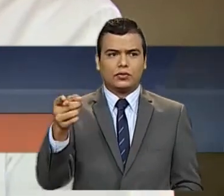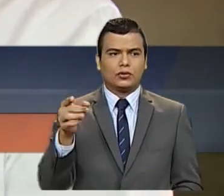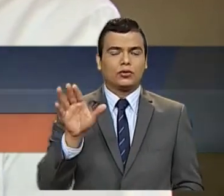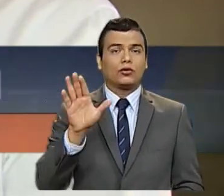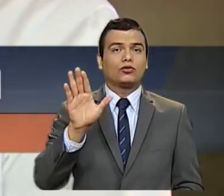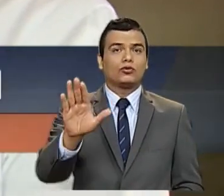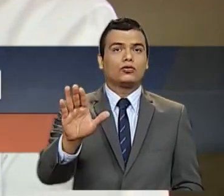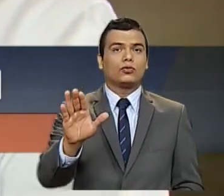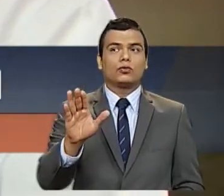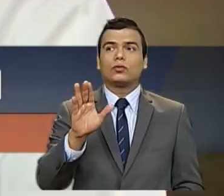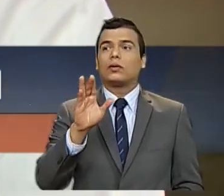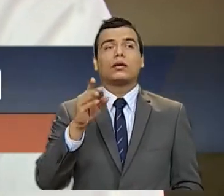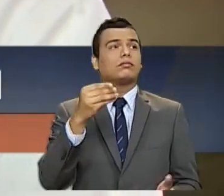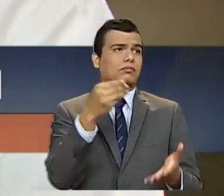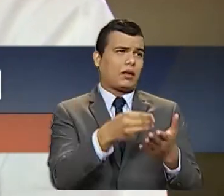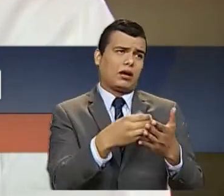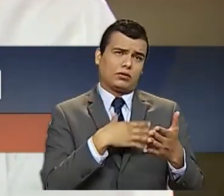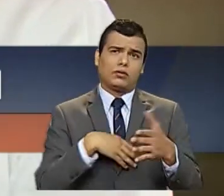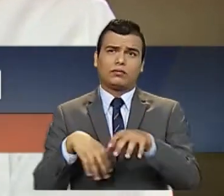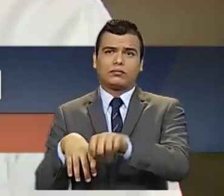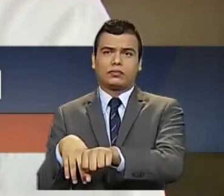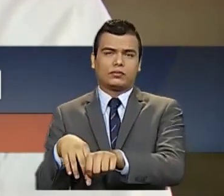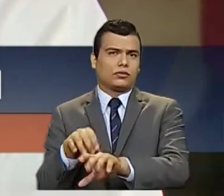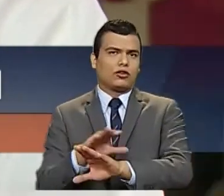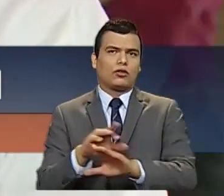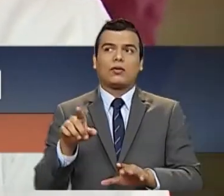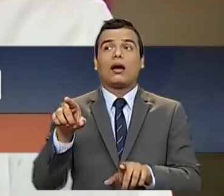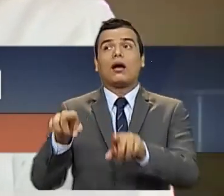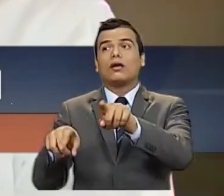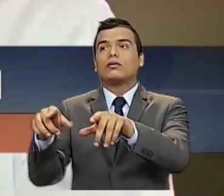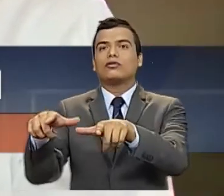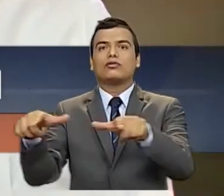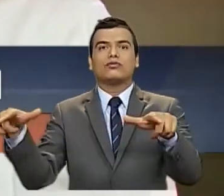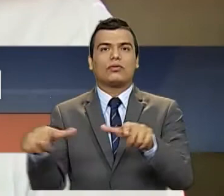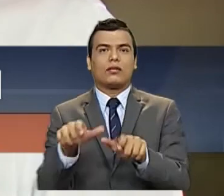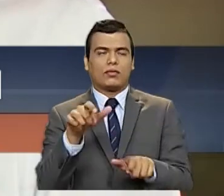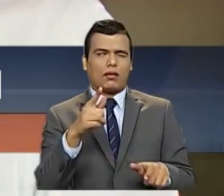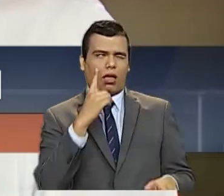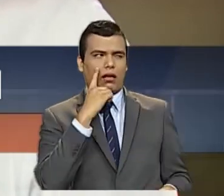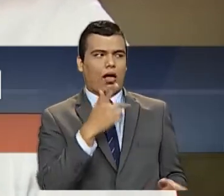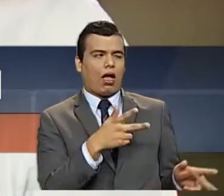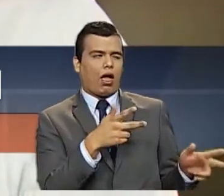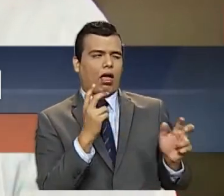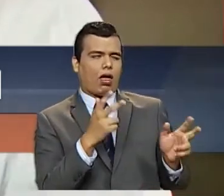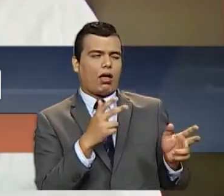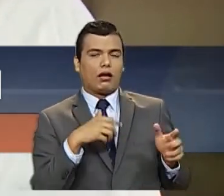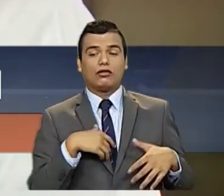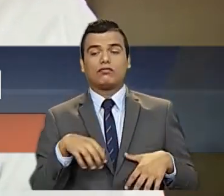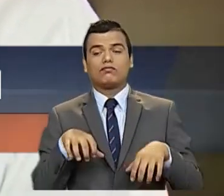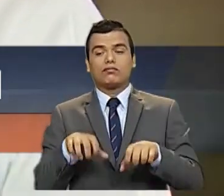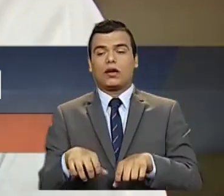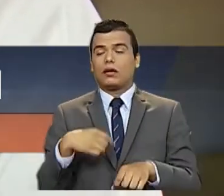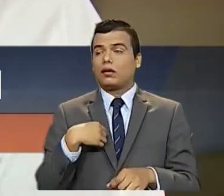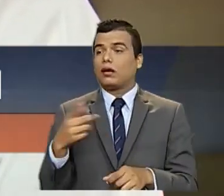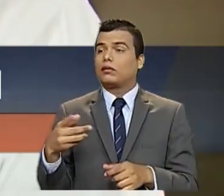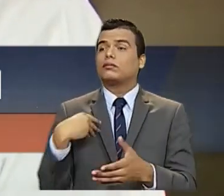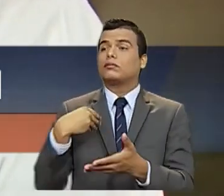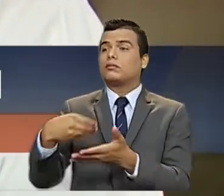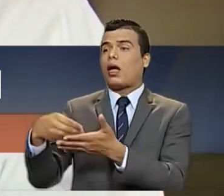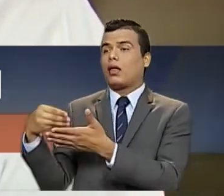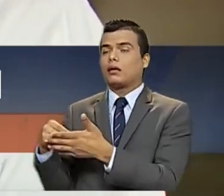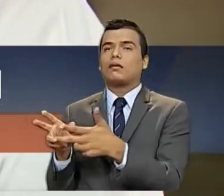tener que pagar nada a nadie, y con eso acabamos de pronto en algunos sectores donde hay gente que se ha apropiado de zonas y las alquila y